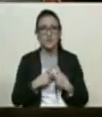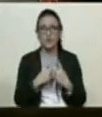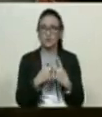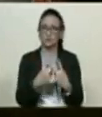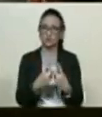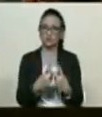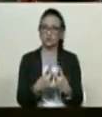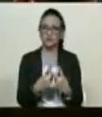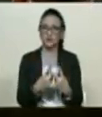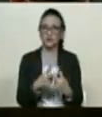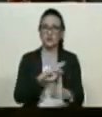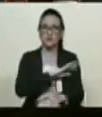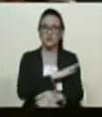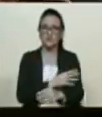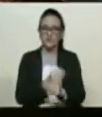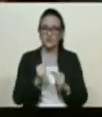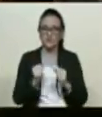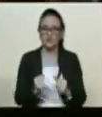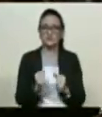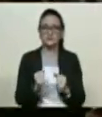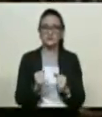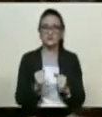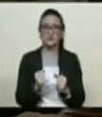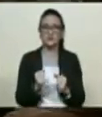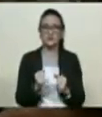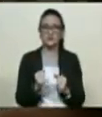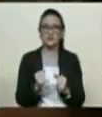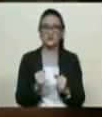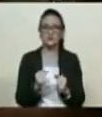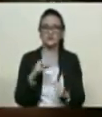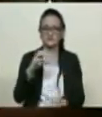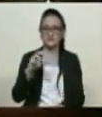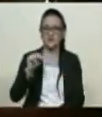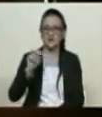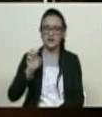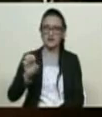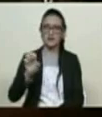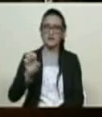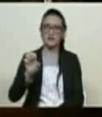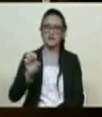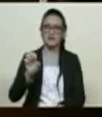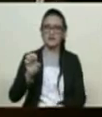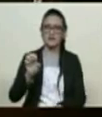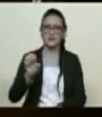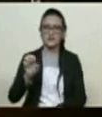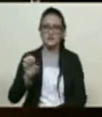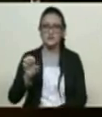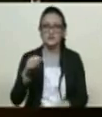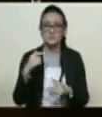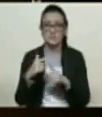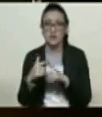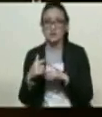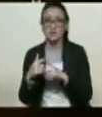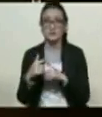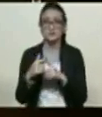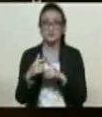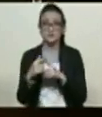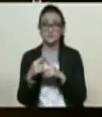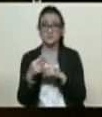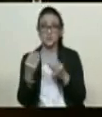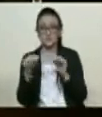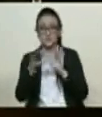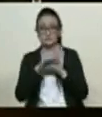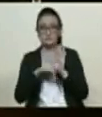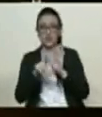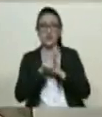para fortalecer cada vez más el Poder Electoral. Y además en el legislativo se incorporaron muchas de esas garantías